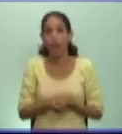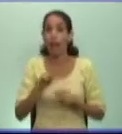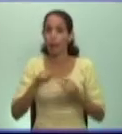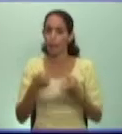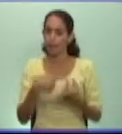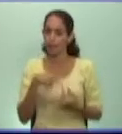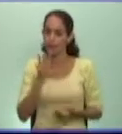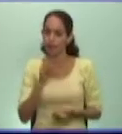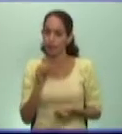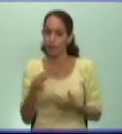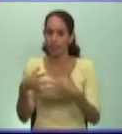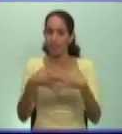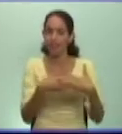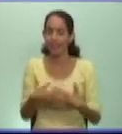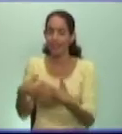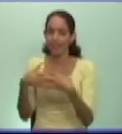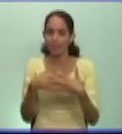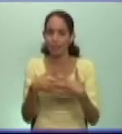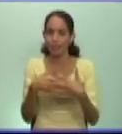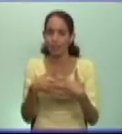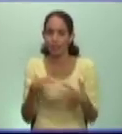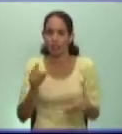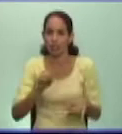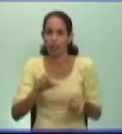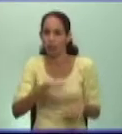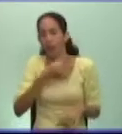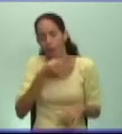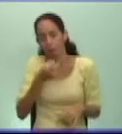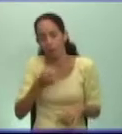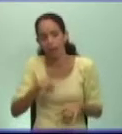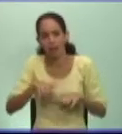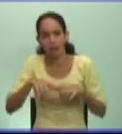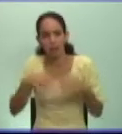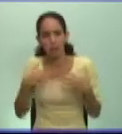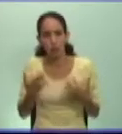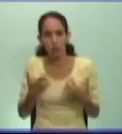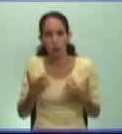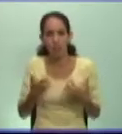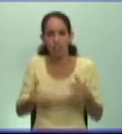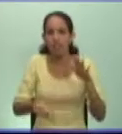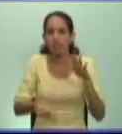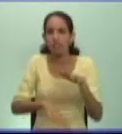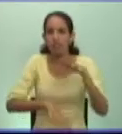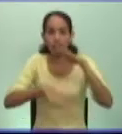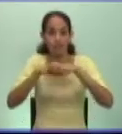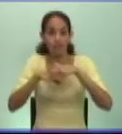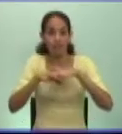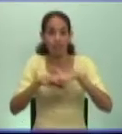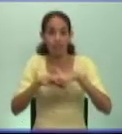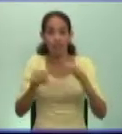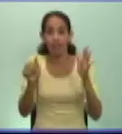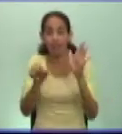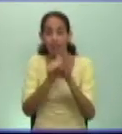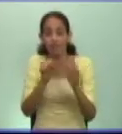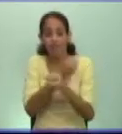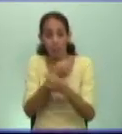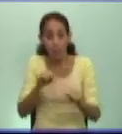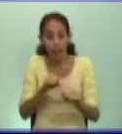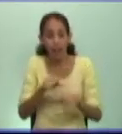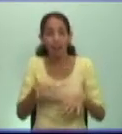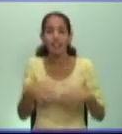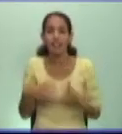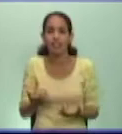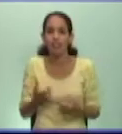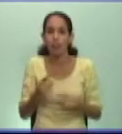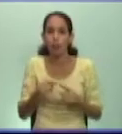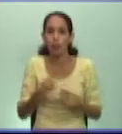la línea que se va a mantener, y por qué Estados Unidos arriba a la fase imperialista, por qué adquiere un carácter hegemónico después de la Primera Guerra